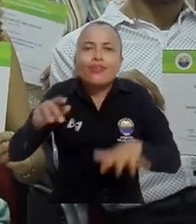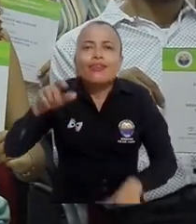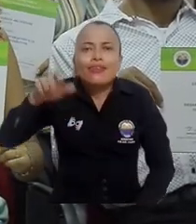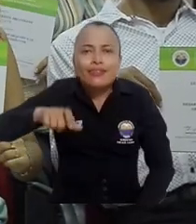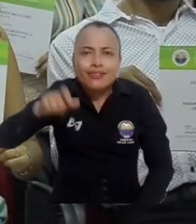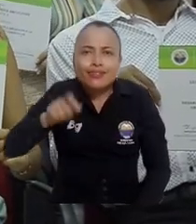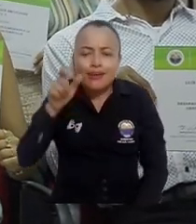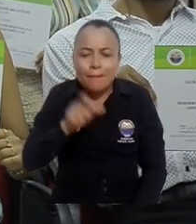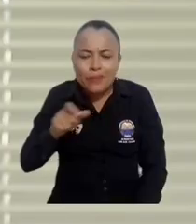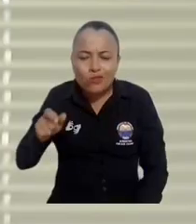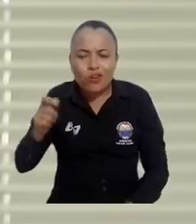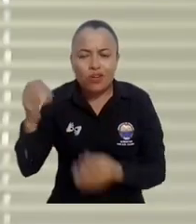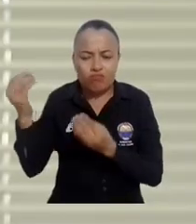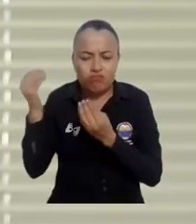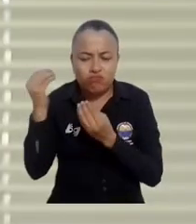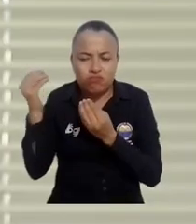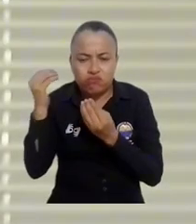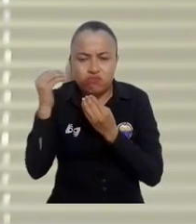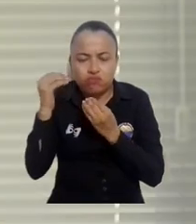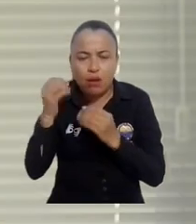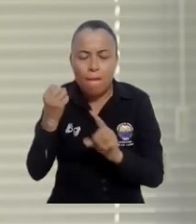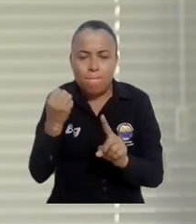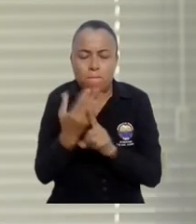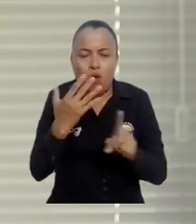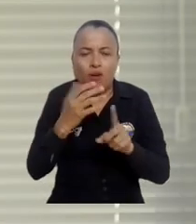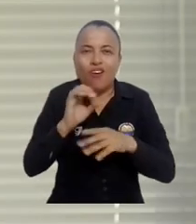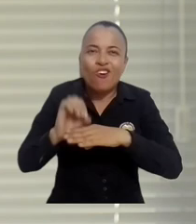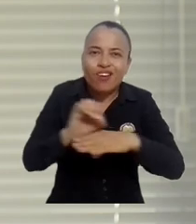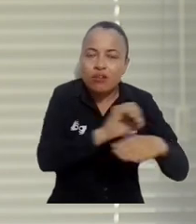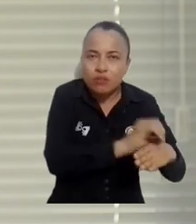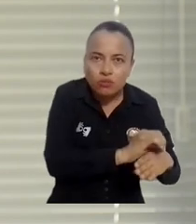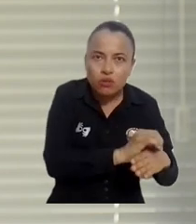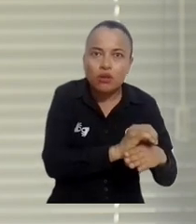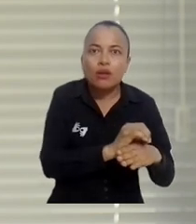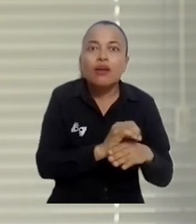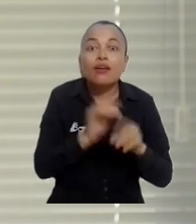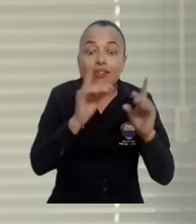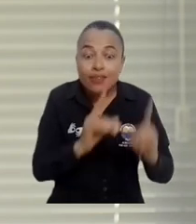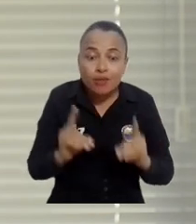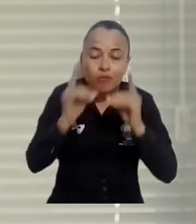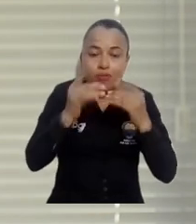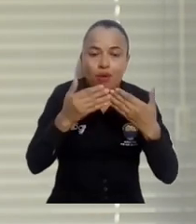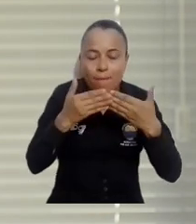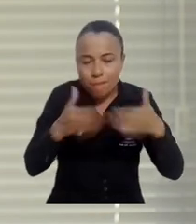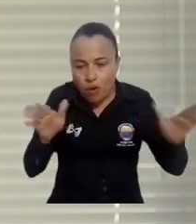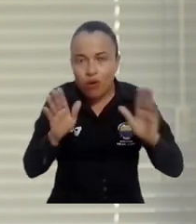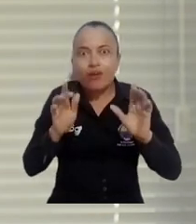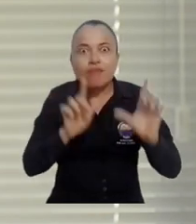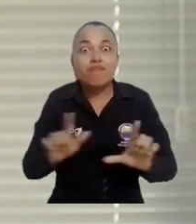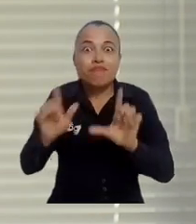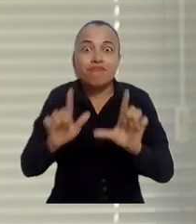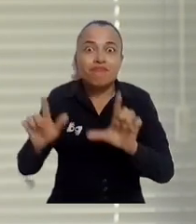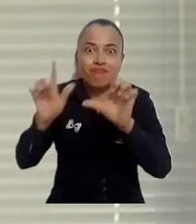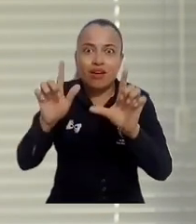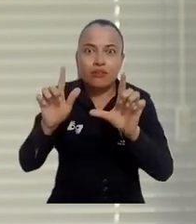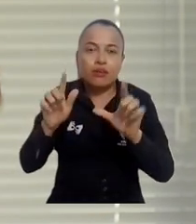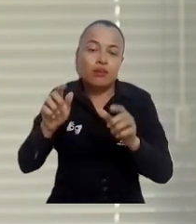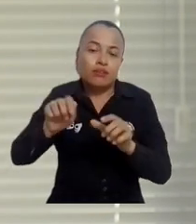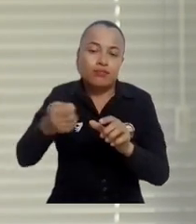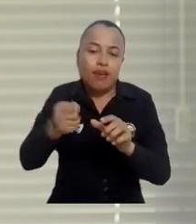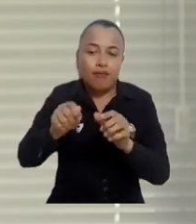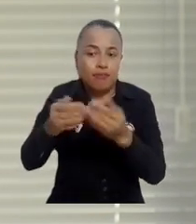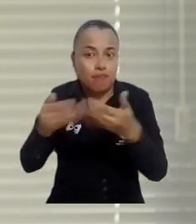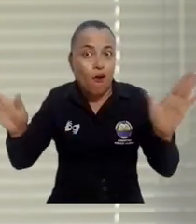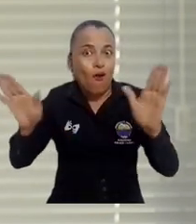Que el territorio necesita de gente formada que permite impactar positivamente a las organizaciones, y los diplomados es la puerta de entrada a